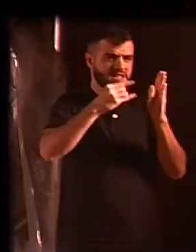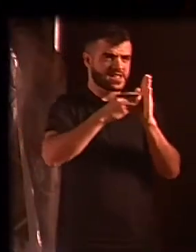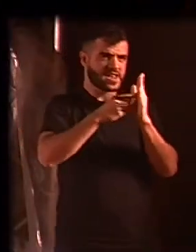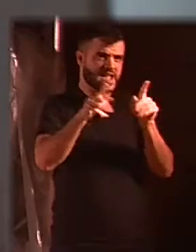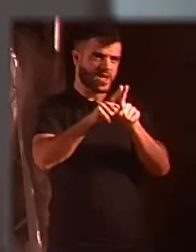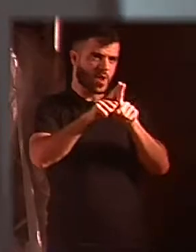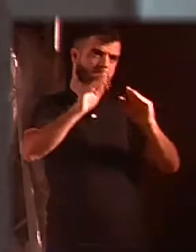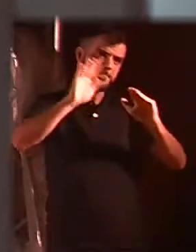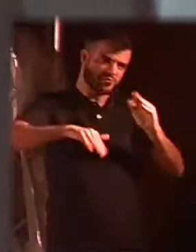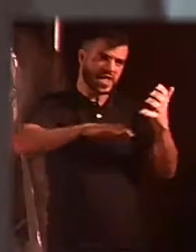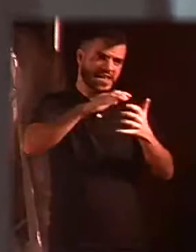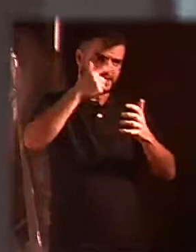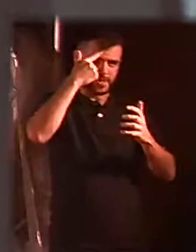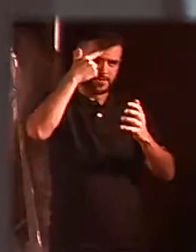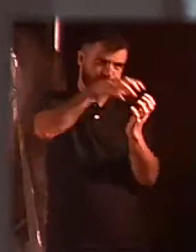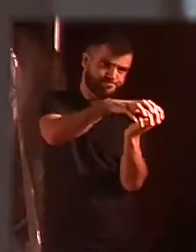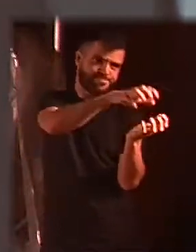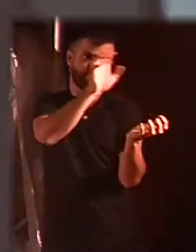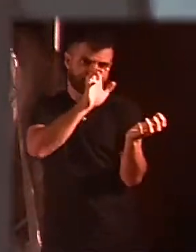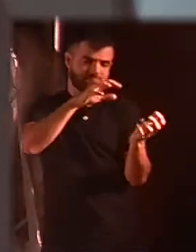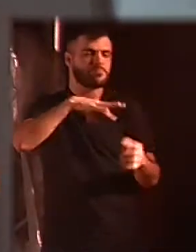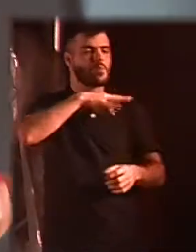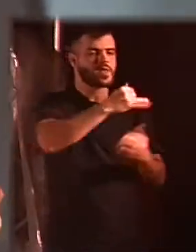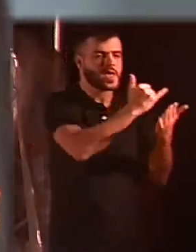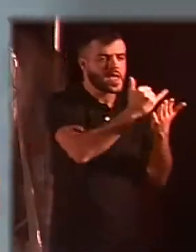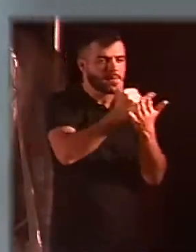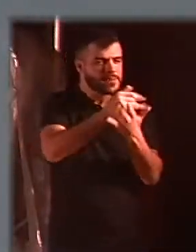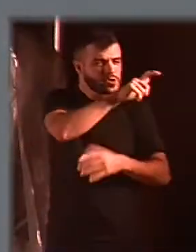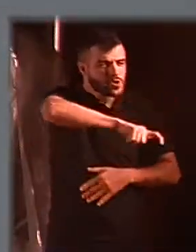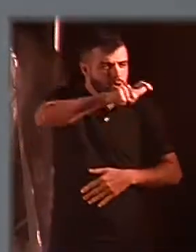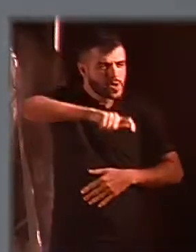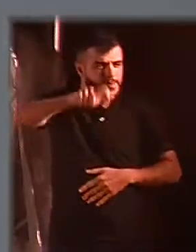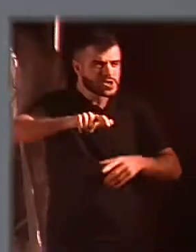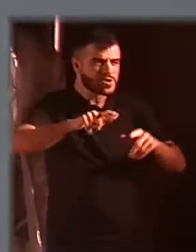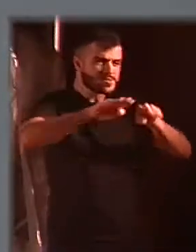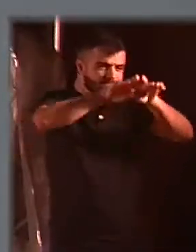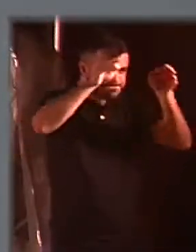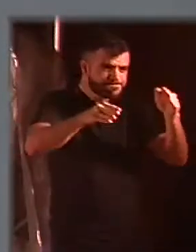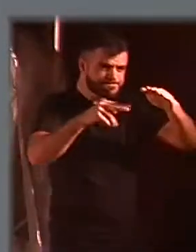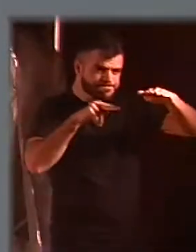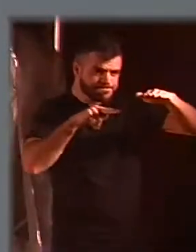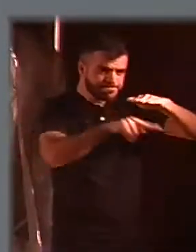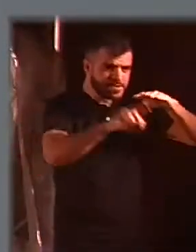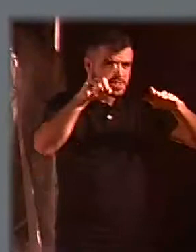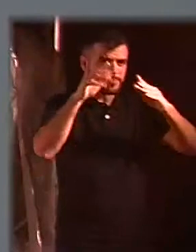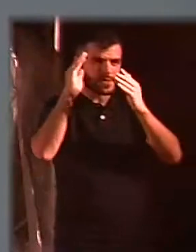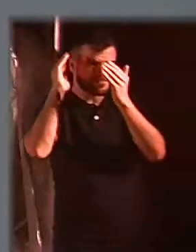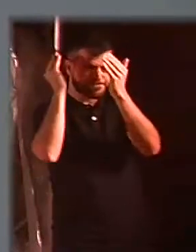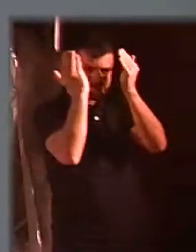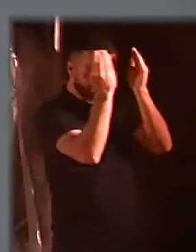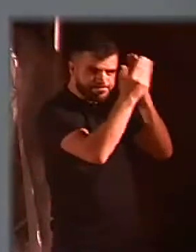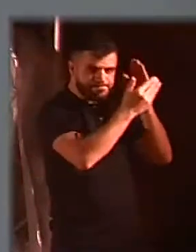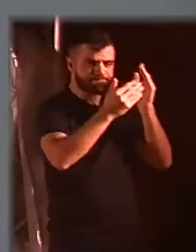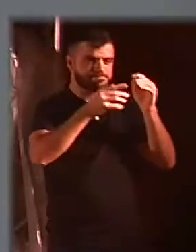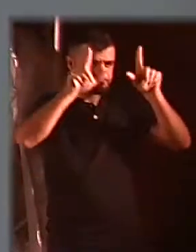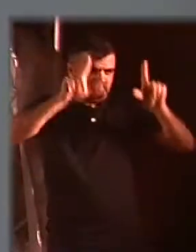cerebro, empezaron a hacer experimentos en personas con tomografía por emisión de positrones y resonancia magnética funcional. Y resulta que la zona